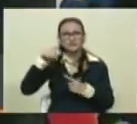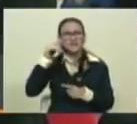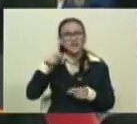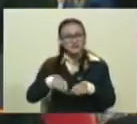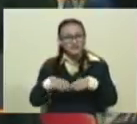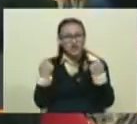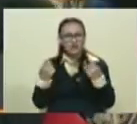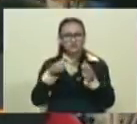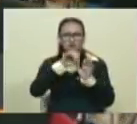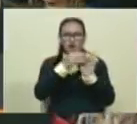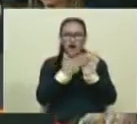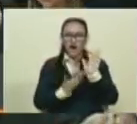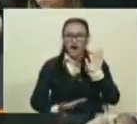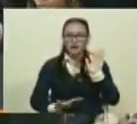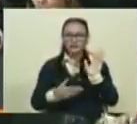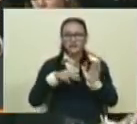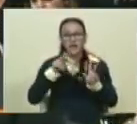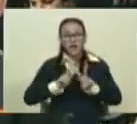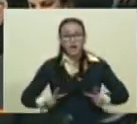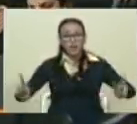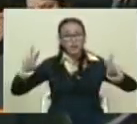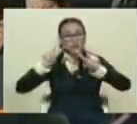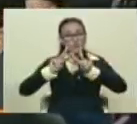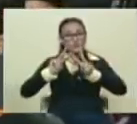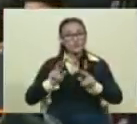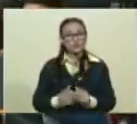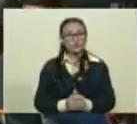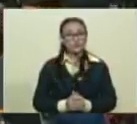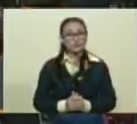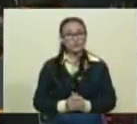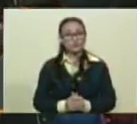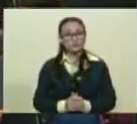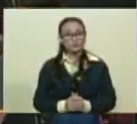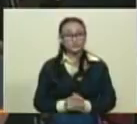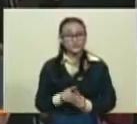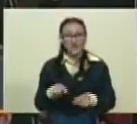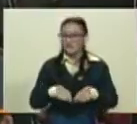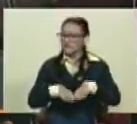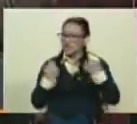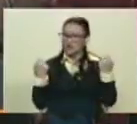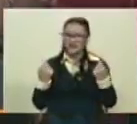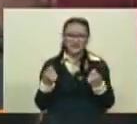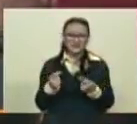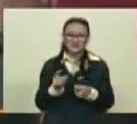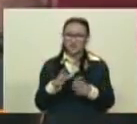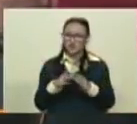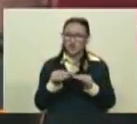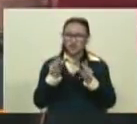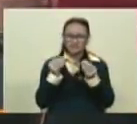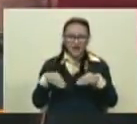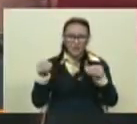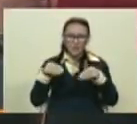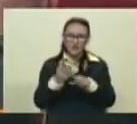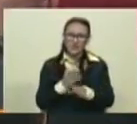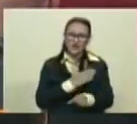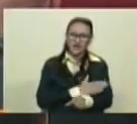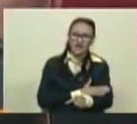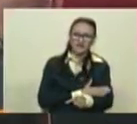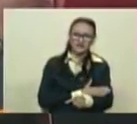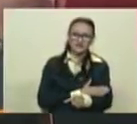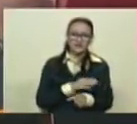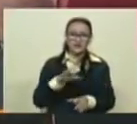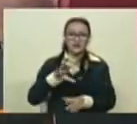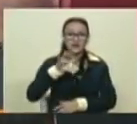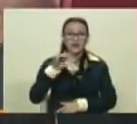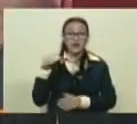de la Carta de Naciones Unidas. Es una violación de todos los tratados y acuerdos que tenemos con los